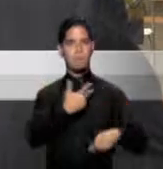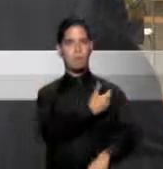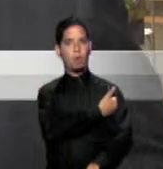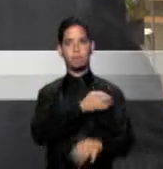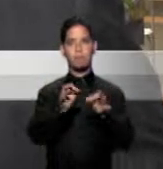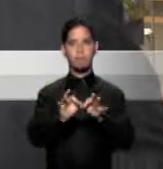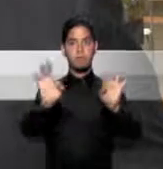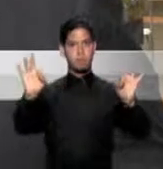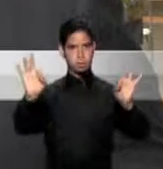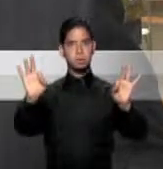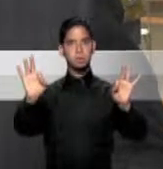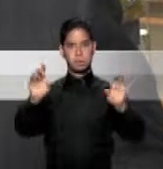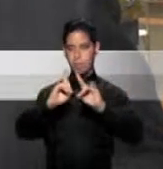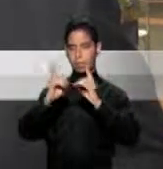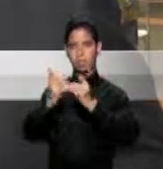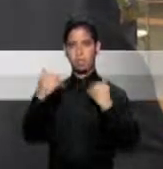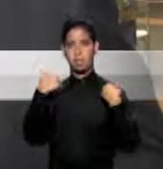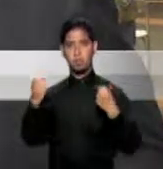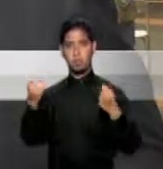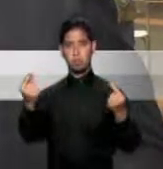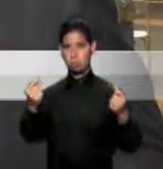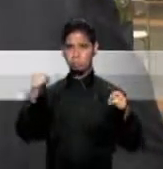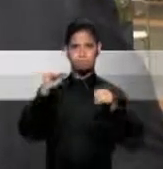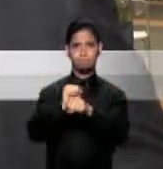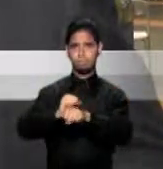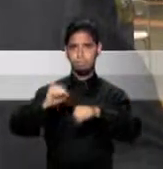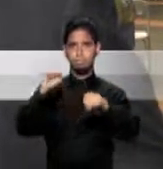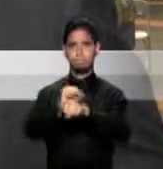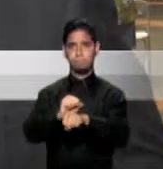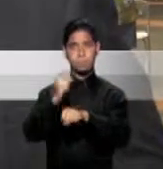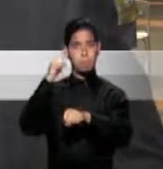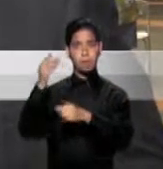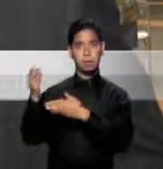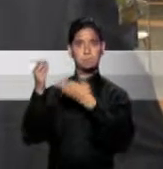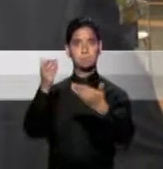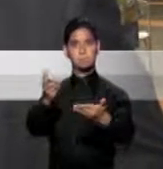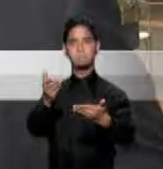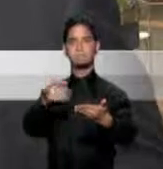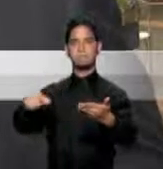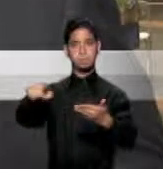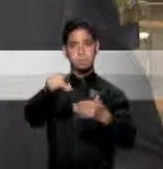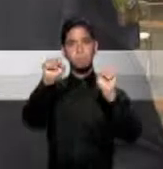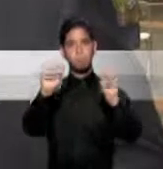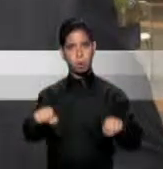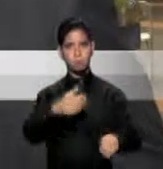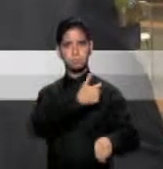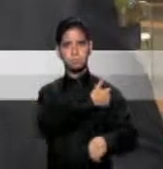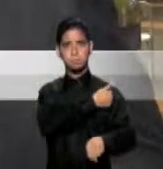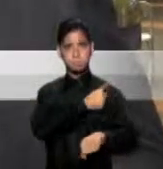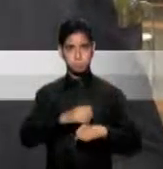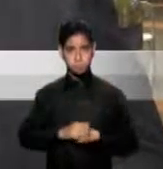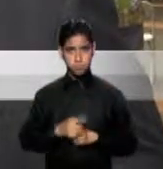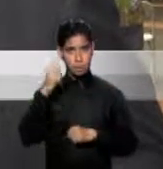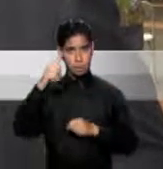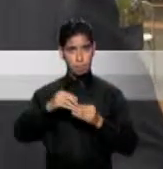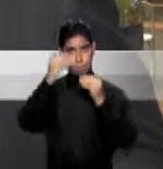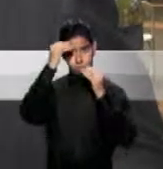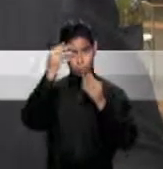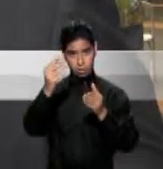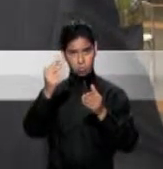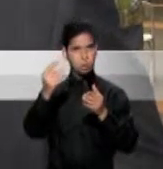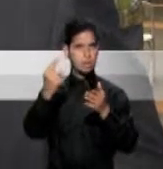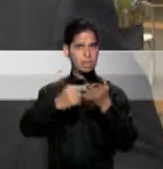Departamento de Salud ha hecho varias gestiones y ha puesto a su disponibilidad esta posibilidad. Para conocer los detalles sobre las gestiones que se están realizando y